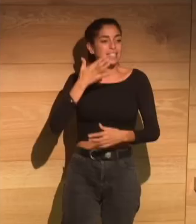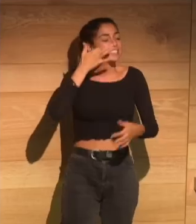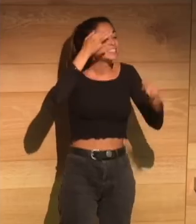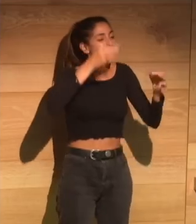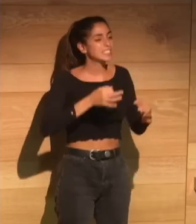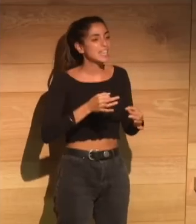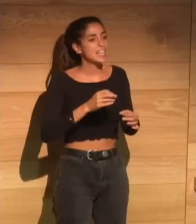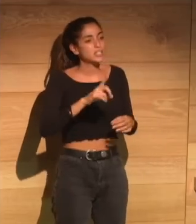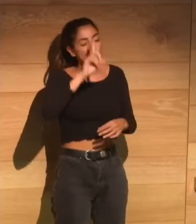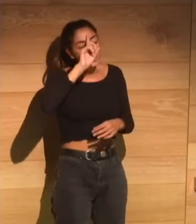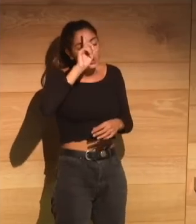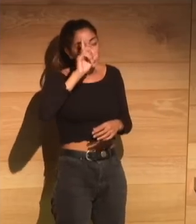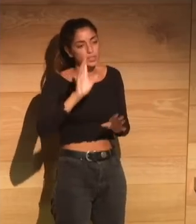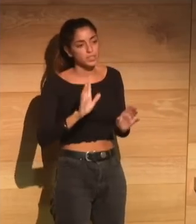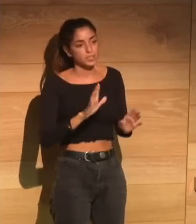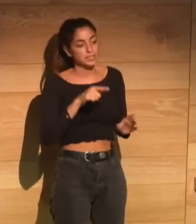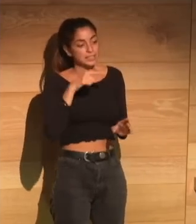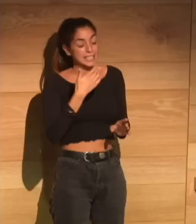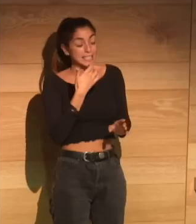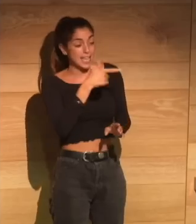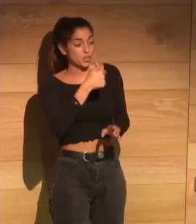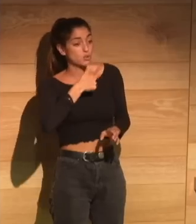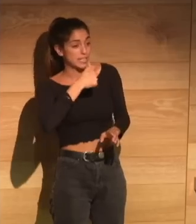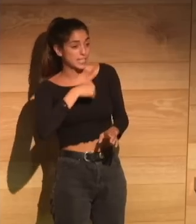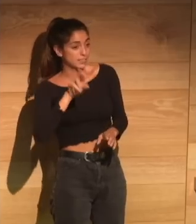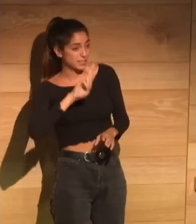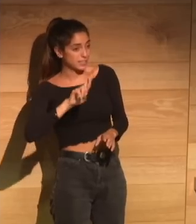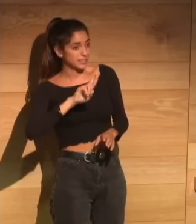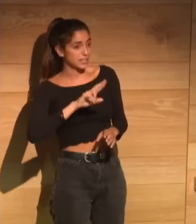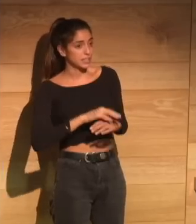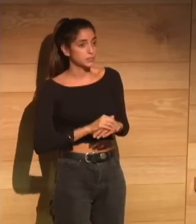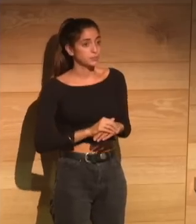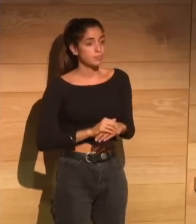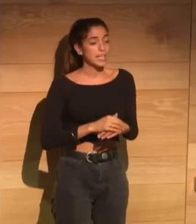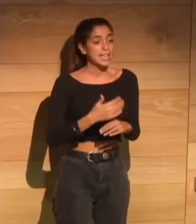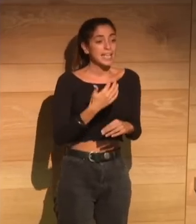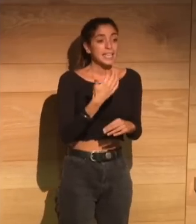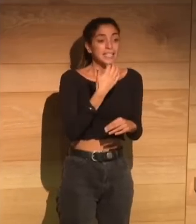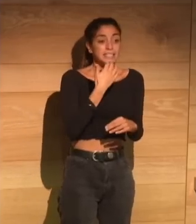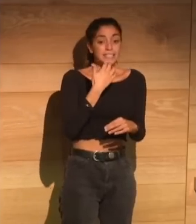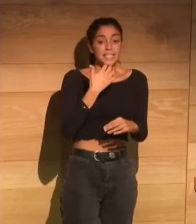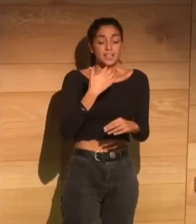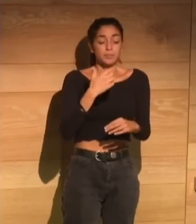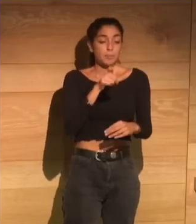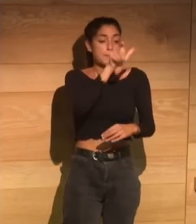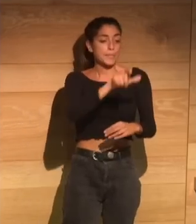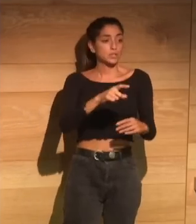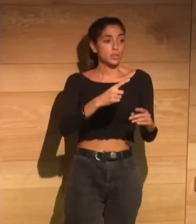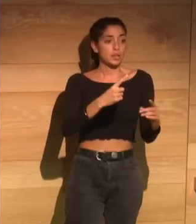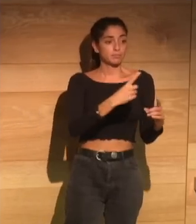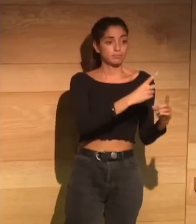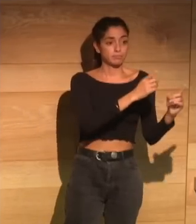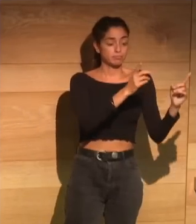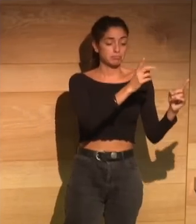Arturo. No es tanto eso. Es como que... Vamos a ver, cuando alguien se mueve delante de ti... Las fases de su movimiento son